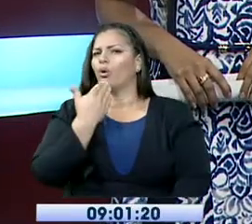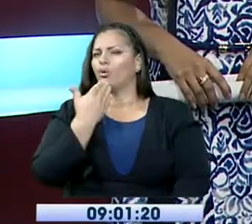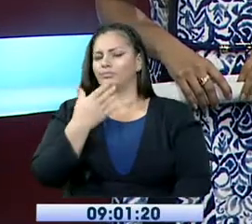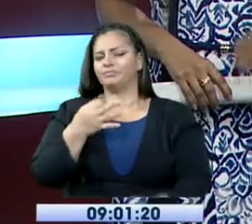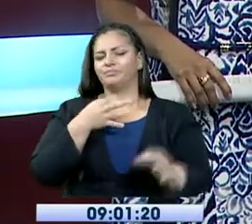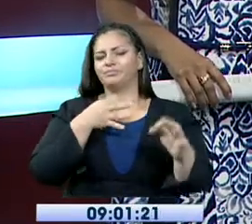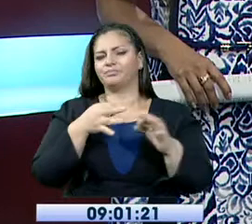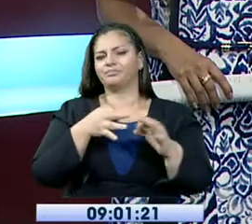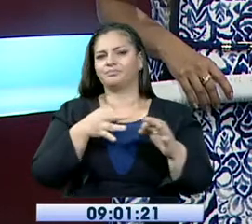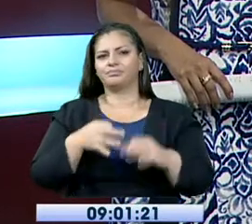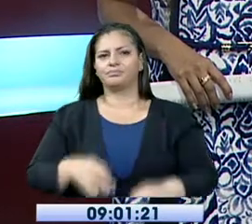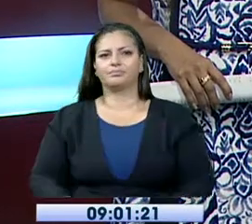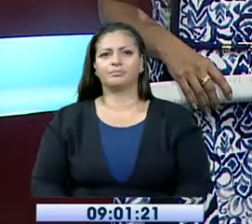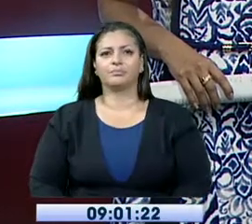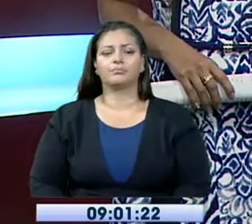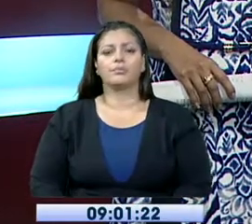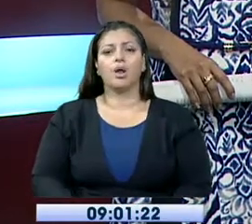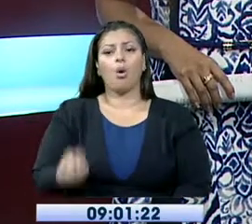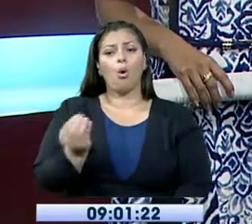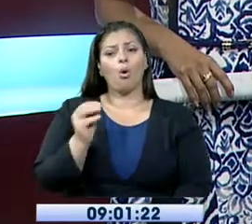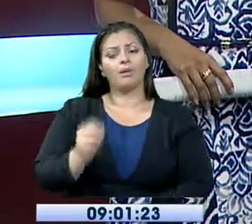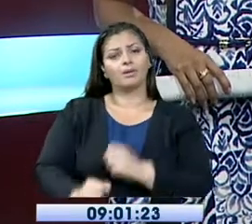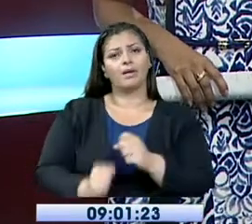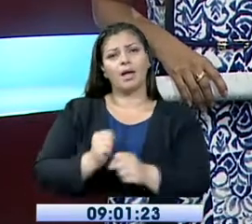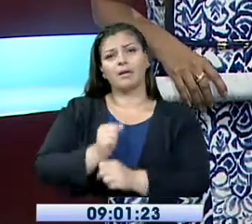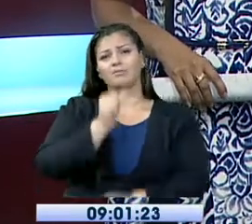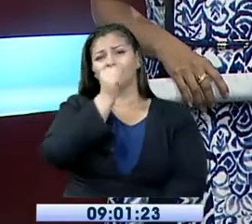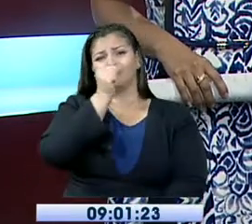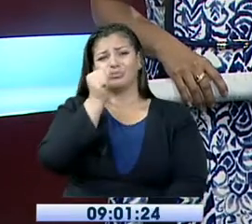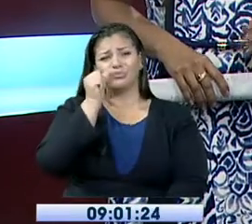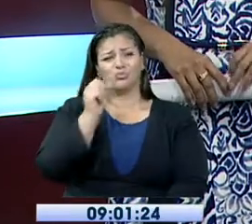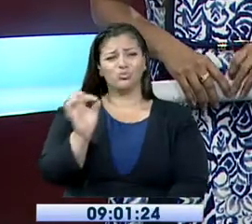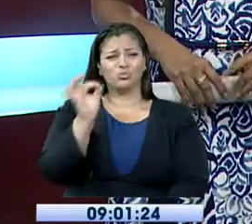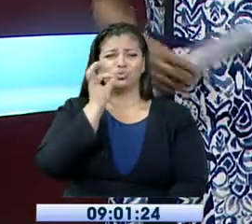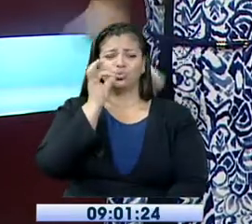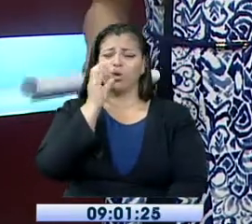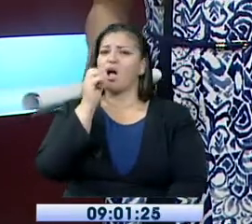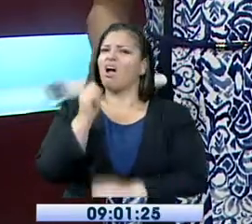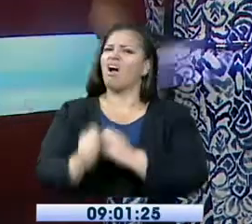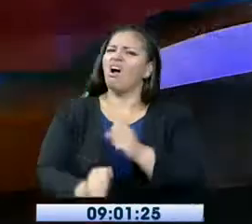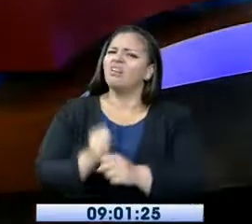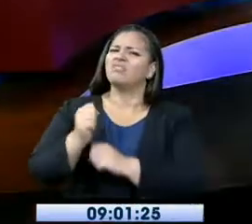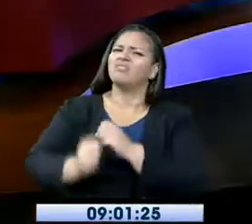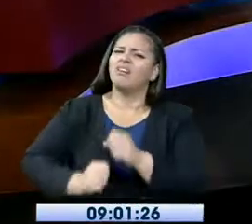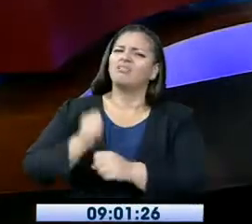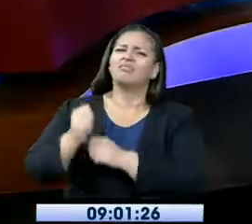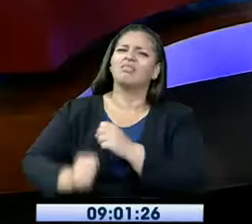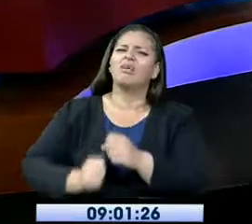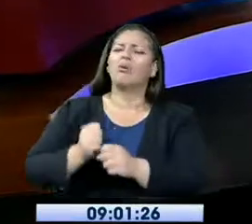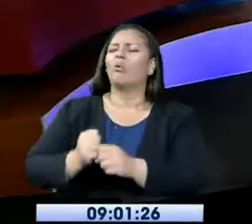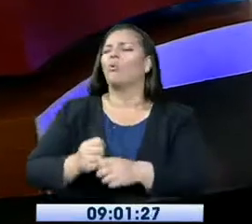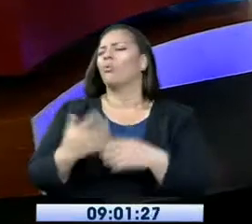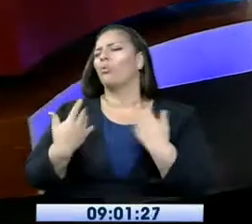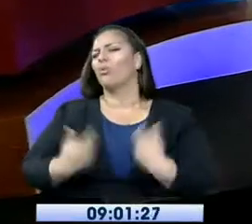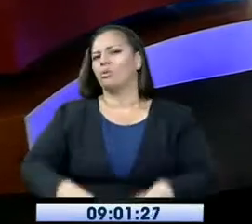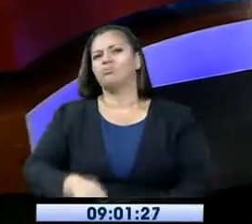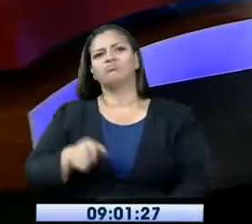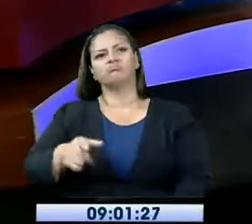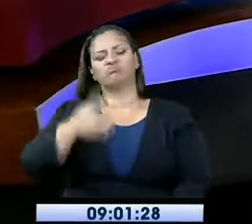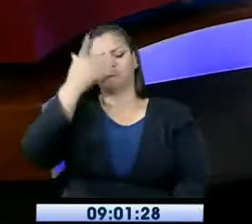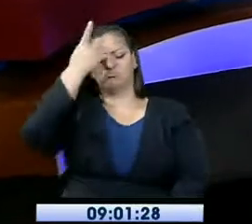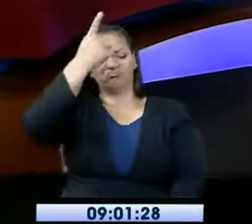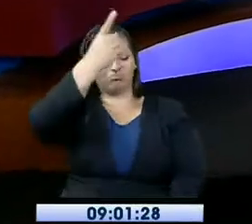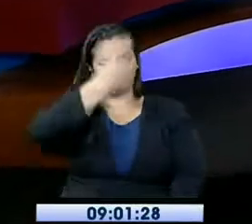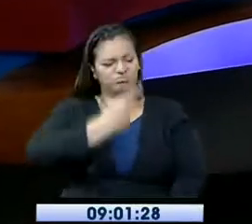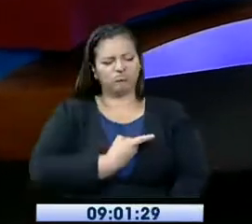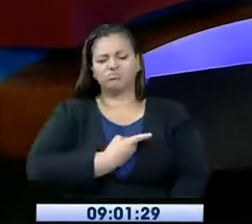años estuvo sumido en el mundo de las drogas y justamente en esta adicción, por eso clamaba por ayuda. Él ya encontró